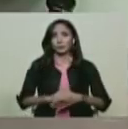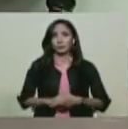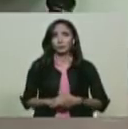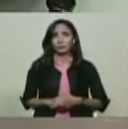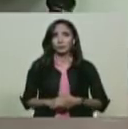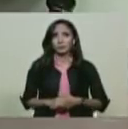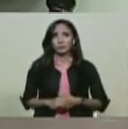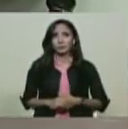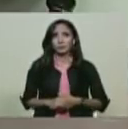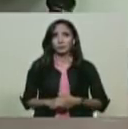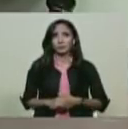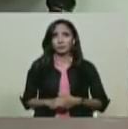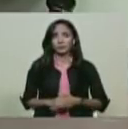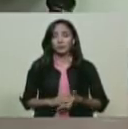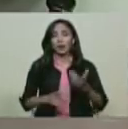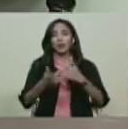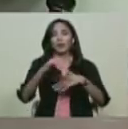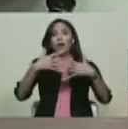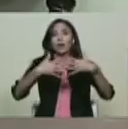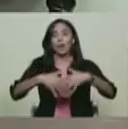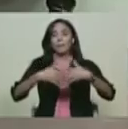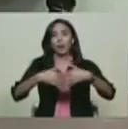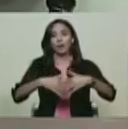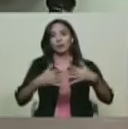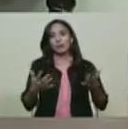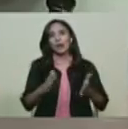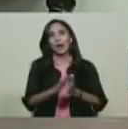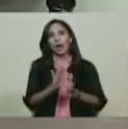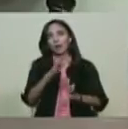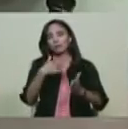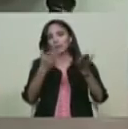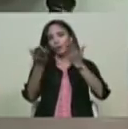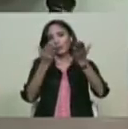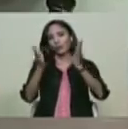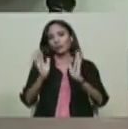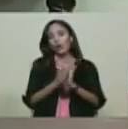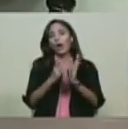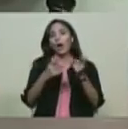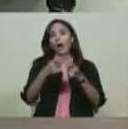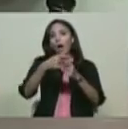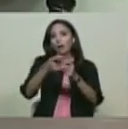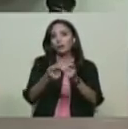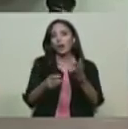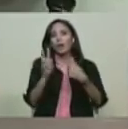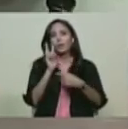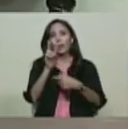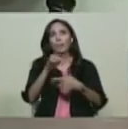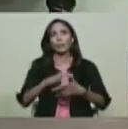servicio. Bueno, que hay una empresa privada que da el servicio al cestatique. Este es mi cestatique, vale, ven.